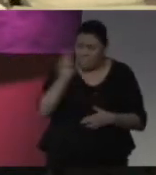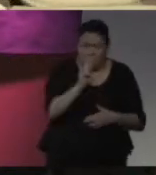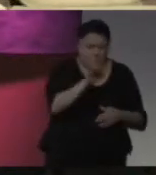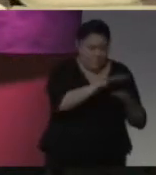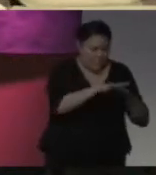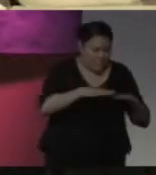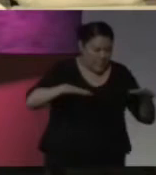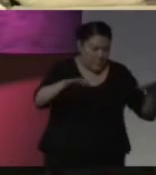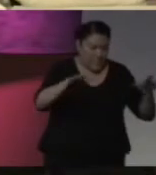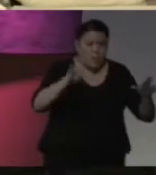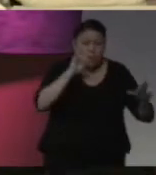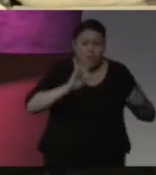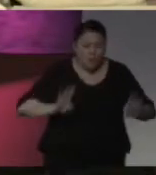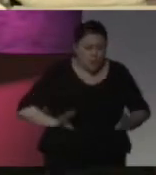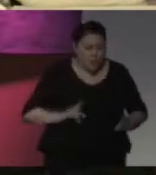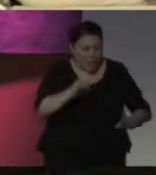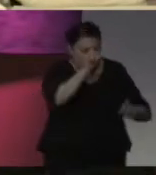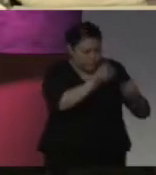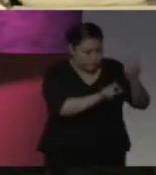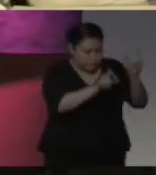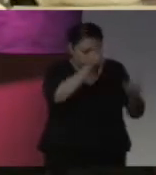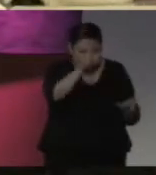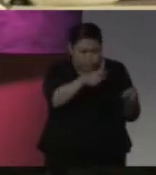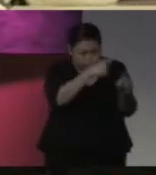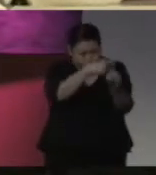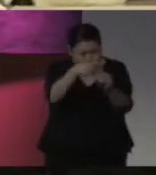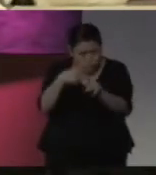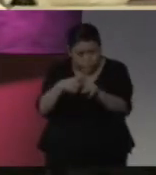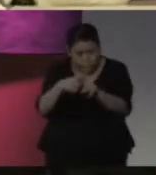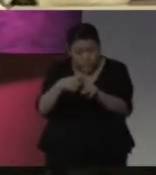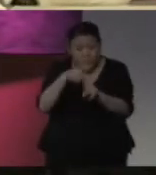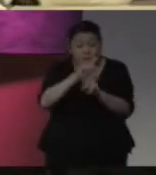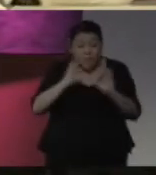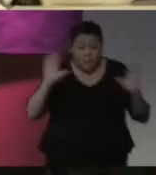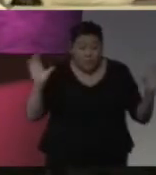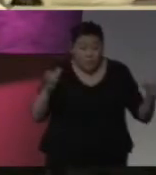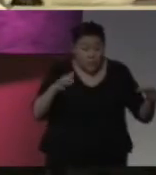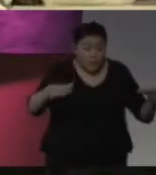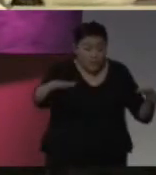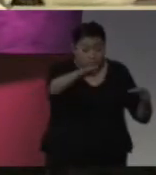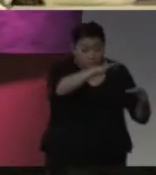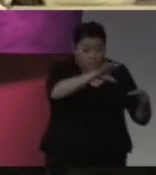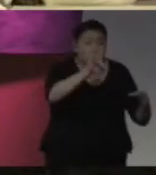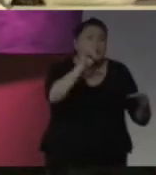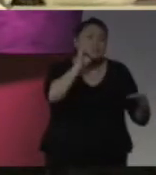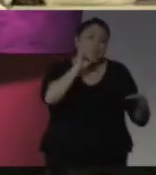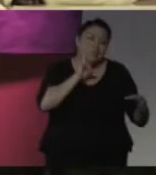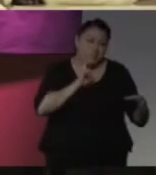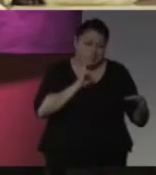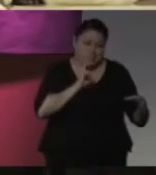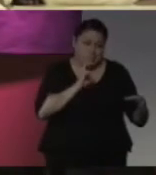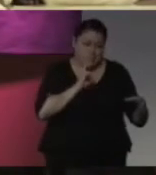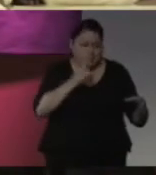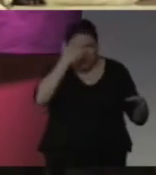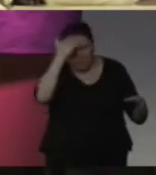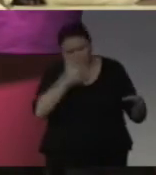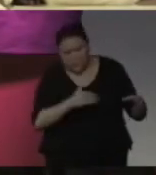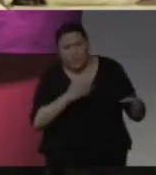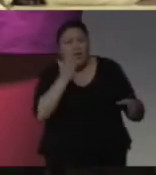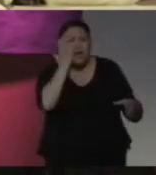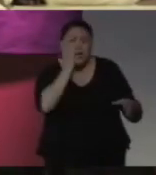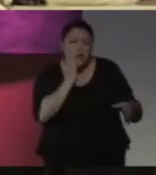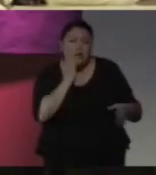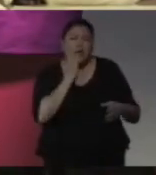un monte. Todas somos mujeres. Lo sabemos que hay diferentes